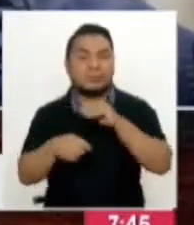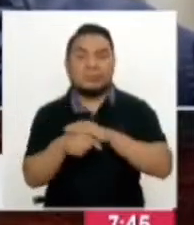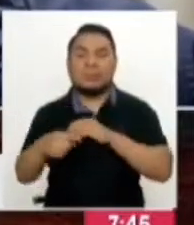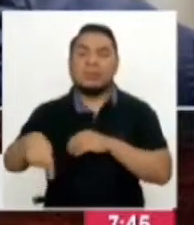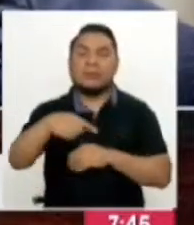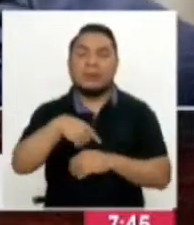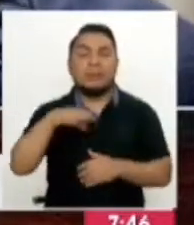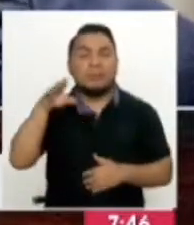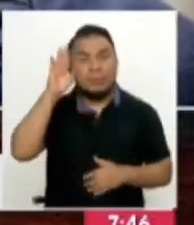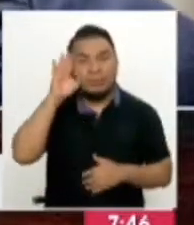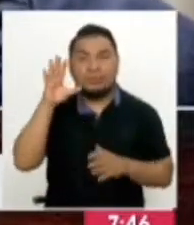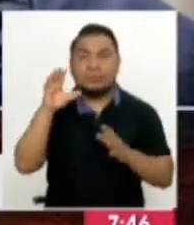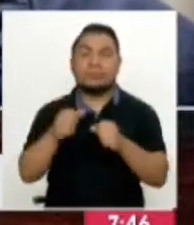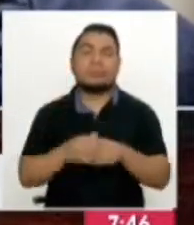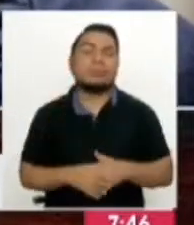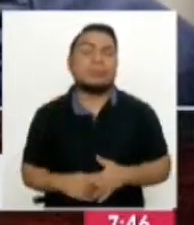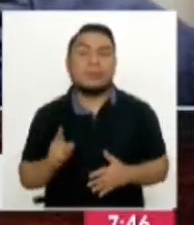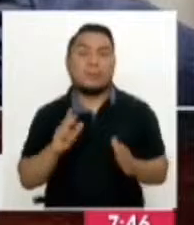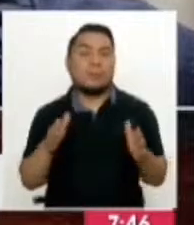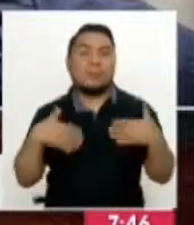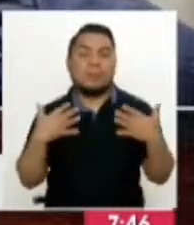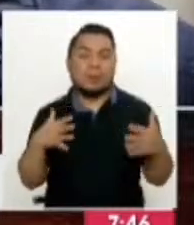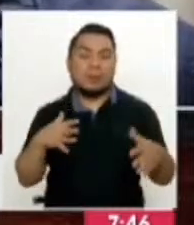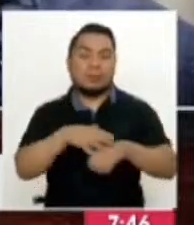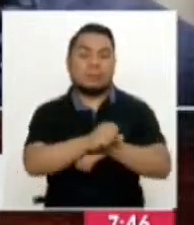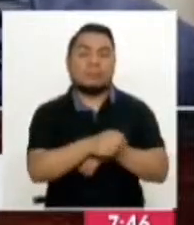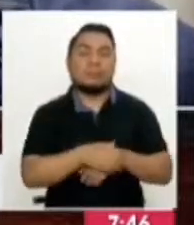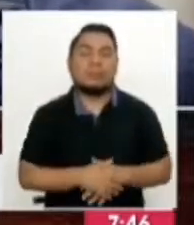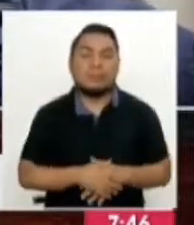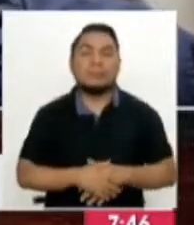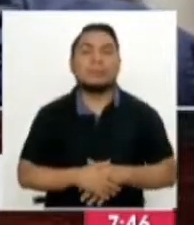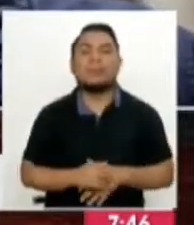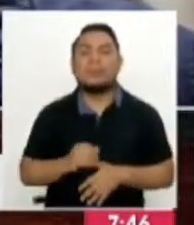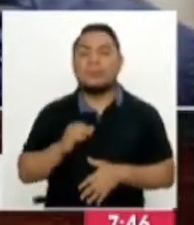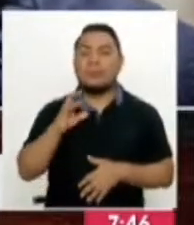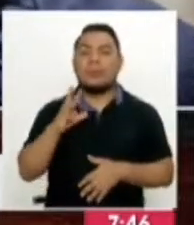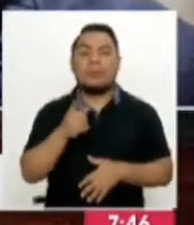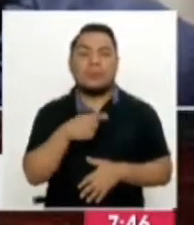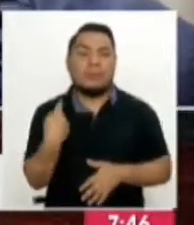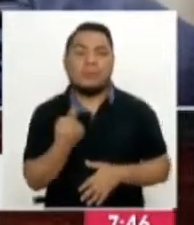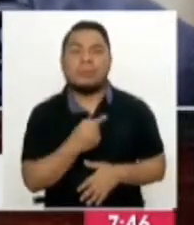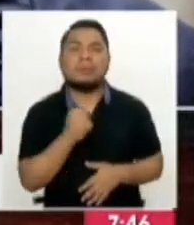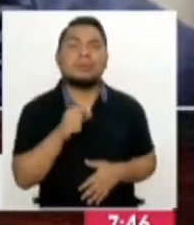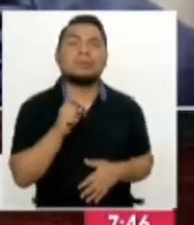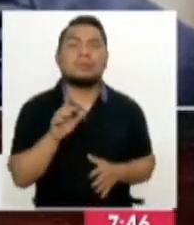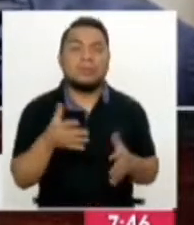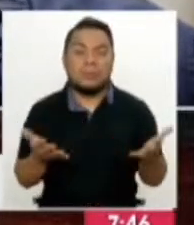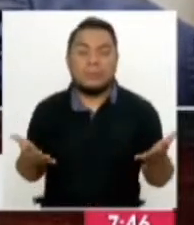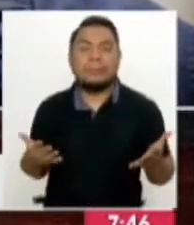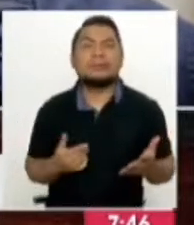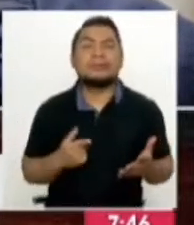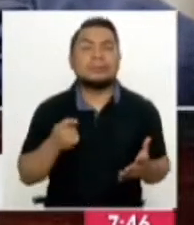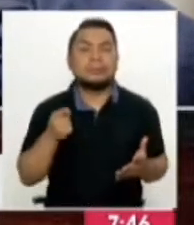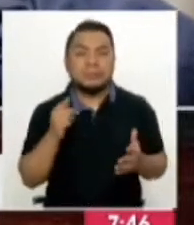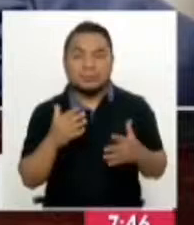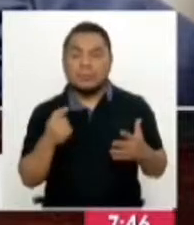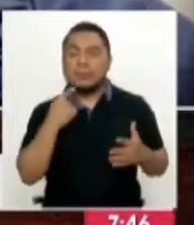policía anticorrupción. No se puede dar golpes a la delincuencia en general si no existe un